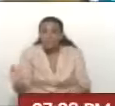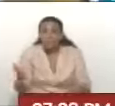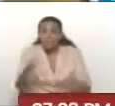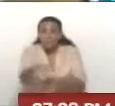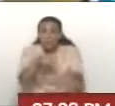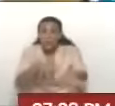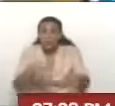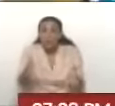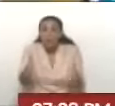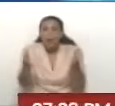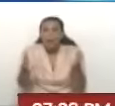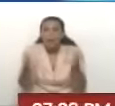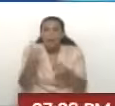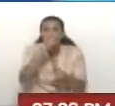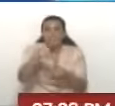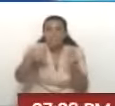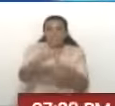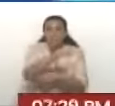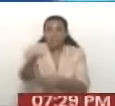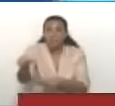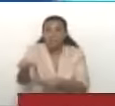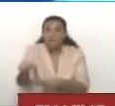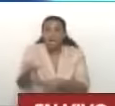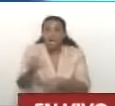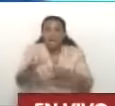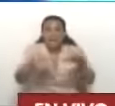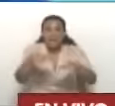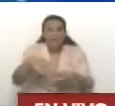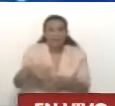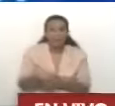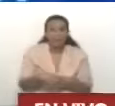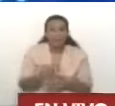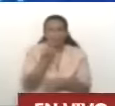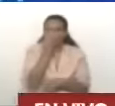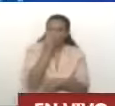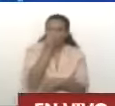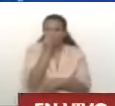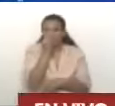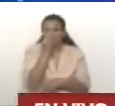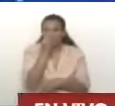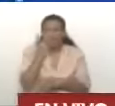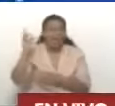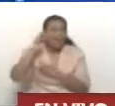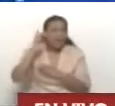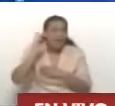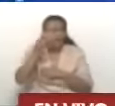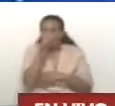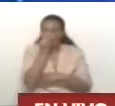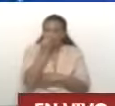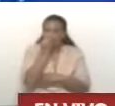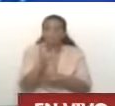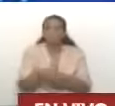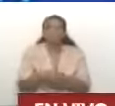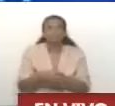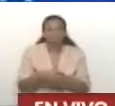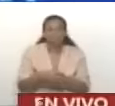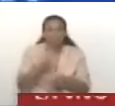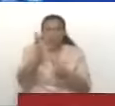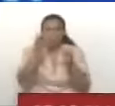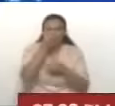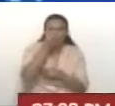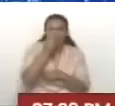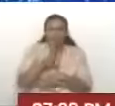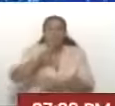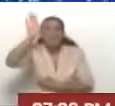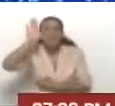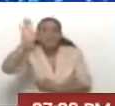82%. Y nos ganó la semana siguiente Radio Rochela. La Radio Rochela lo agarró porque lo hizo, uno de sus lo convirtió en chiste. Levanten